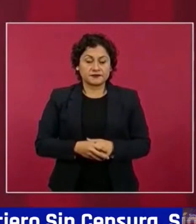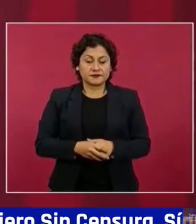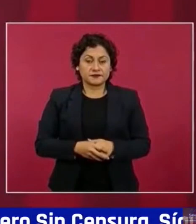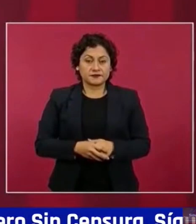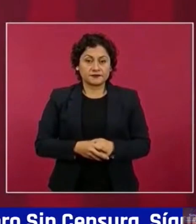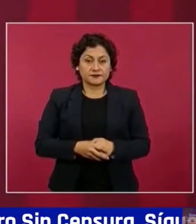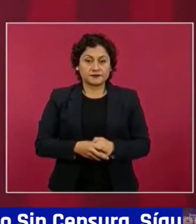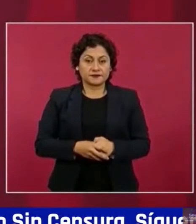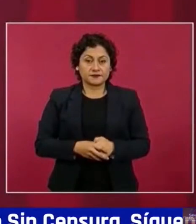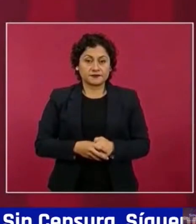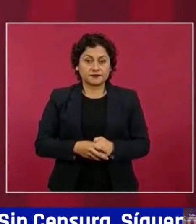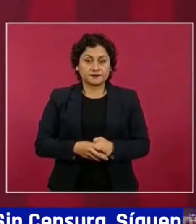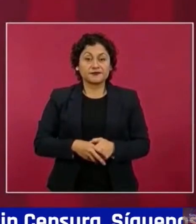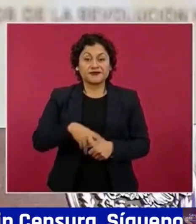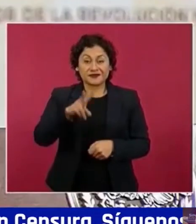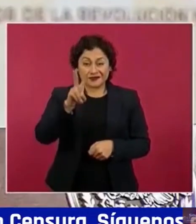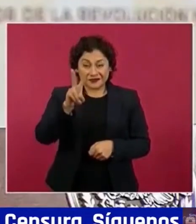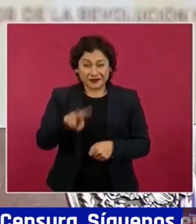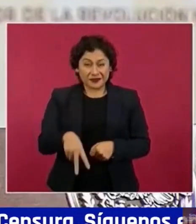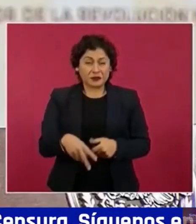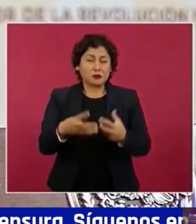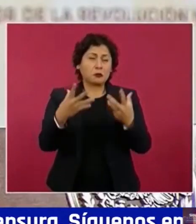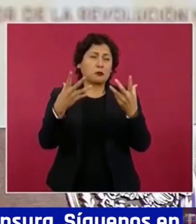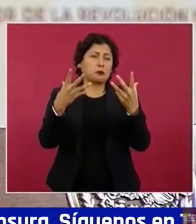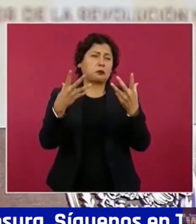Hay mucho desparpajo